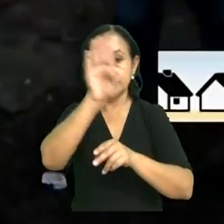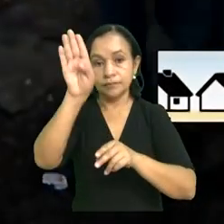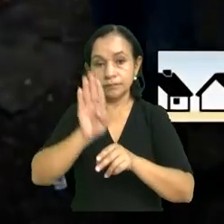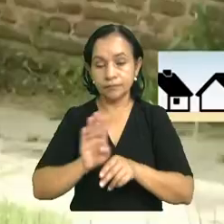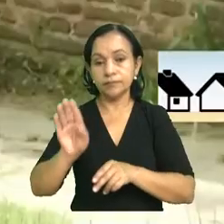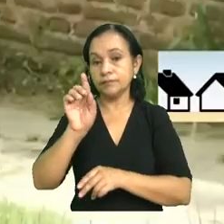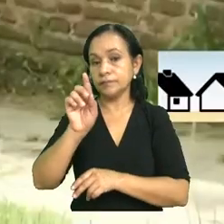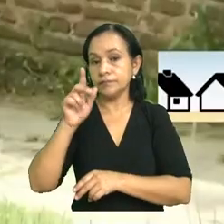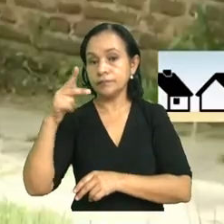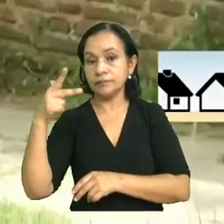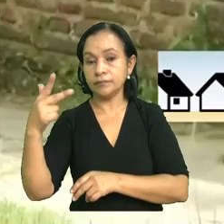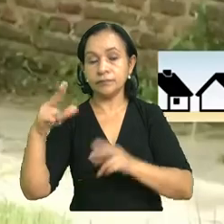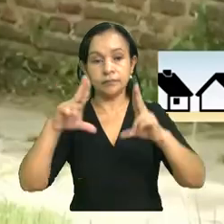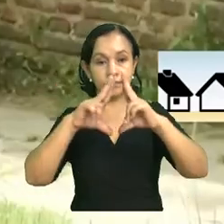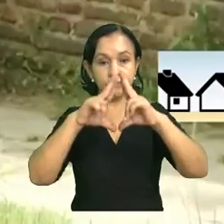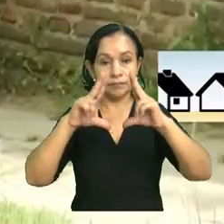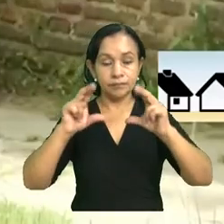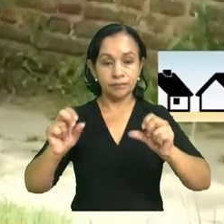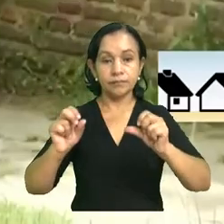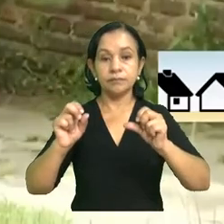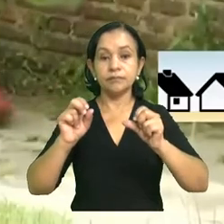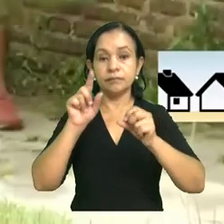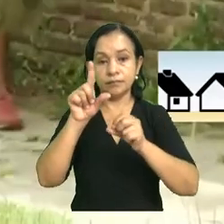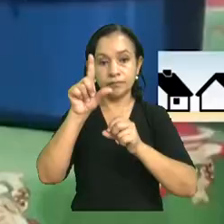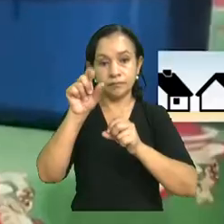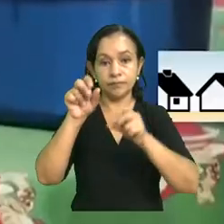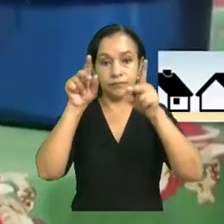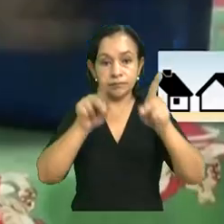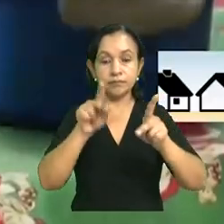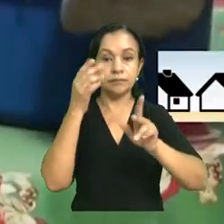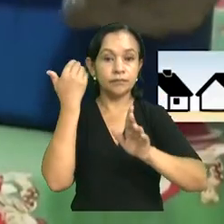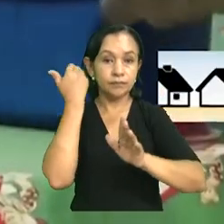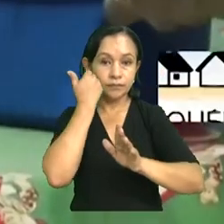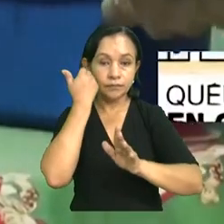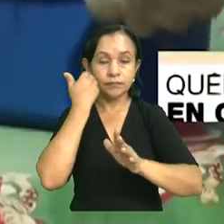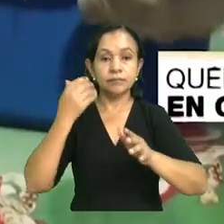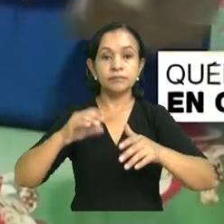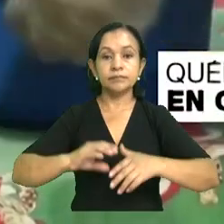con 18 y Nicaragua reporta 10 casos.